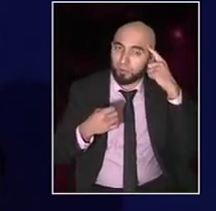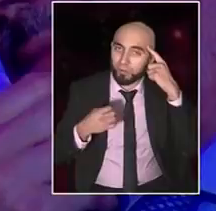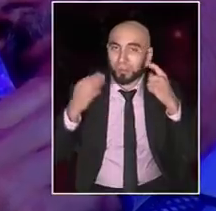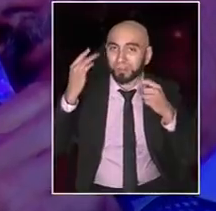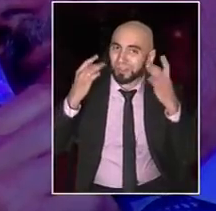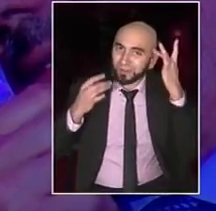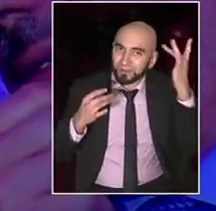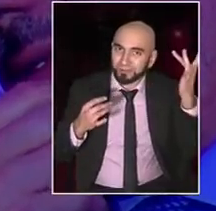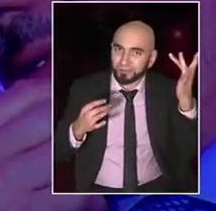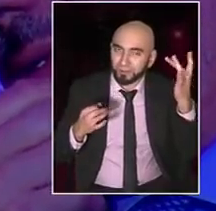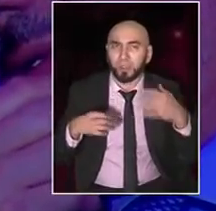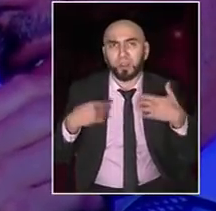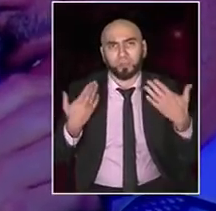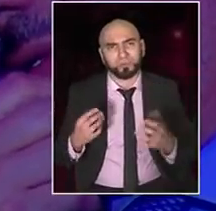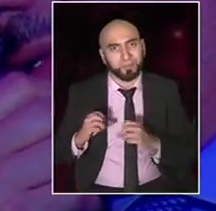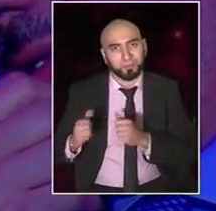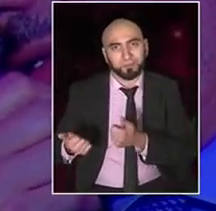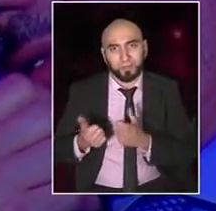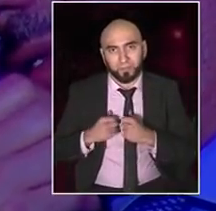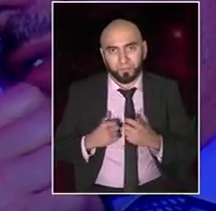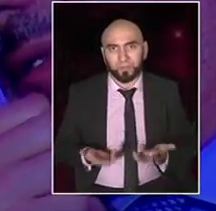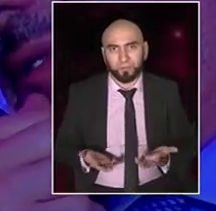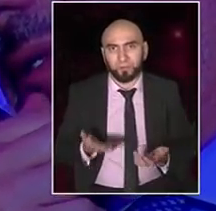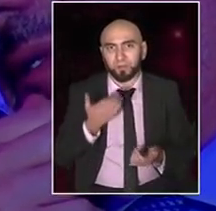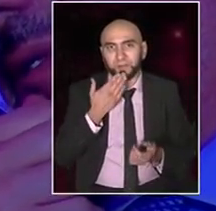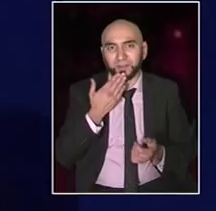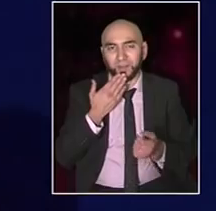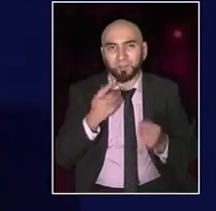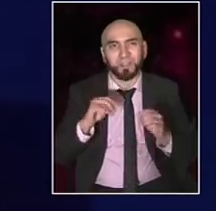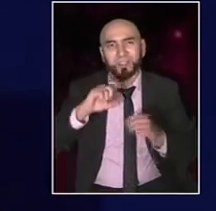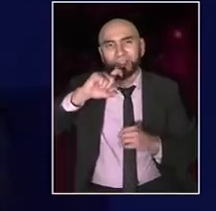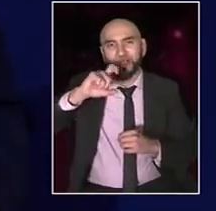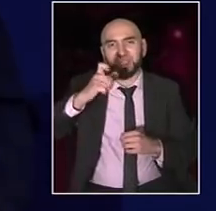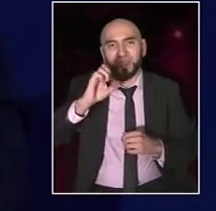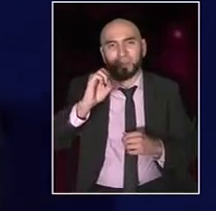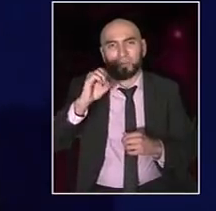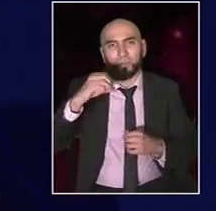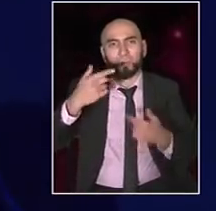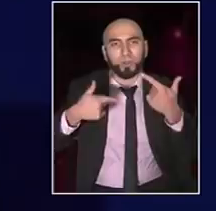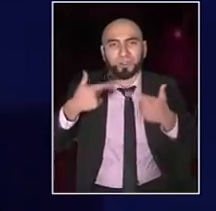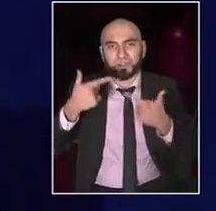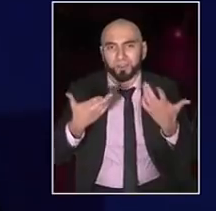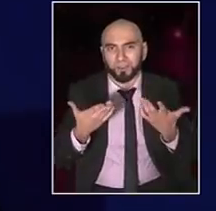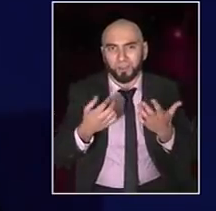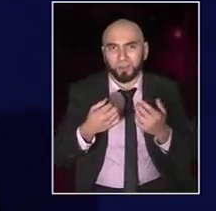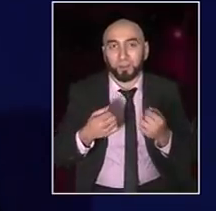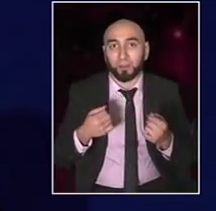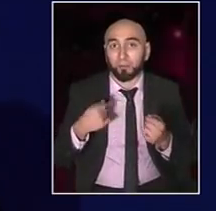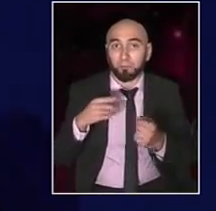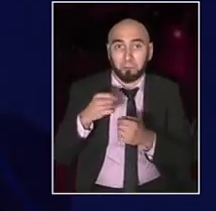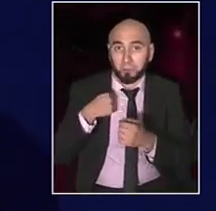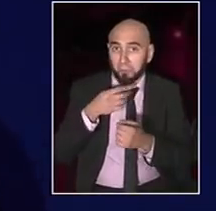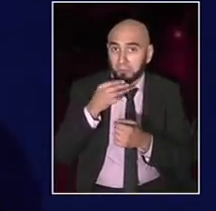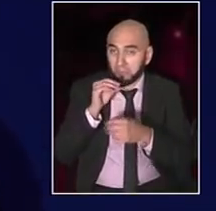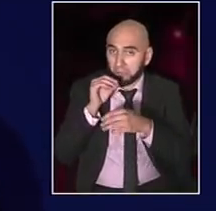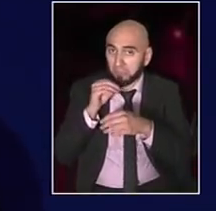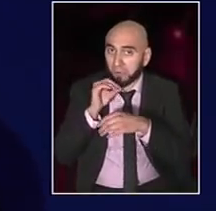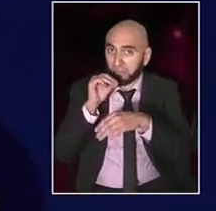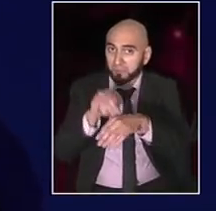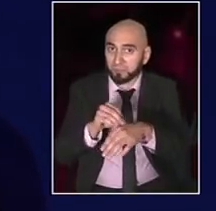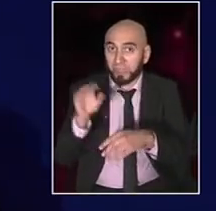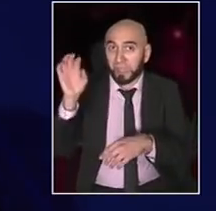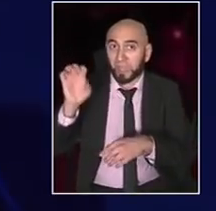desafíos. Tenemos desafíos. La geopolítica del siglo XXI va a ser otra geopolítica. Les quiero decir, Europa está fuera. Por primera vez, Europa